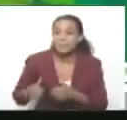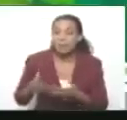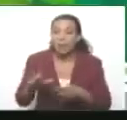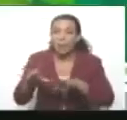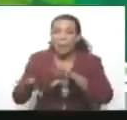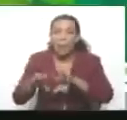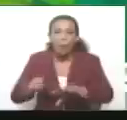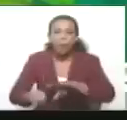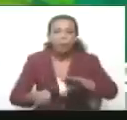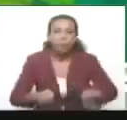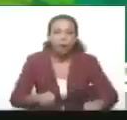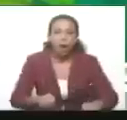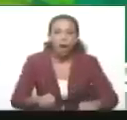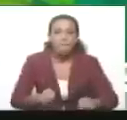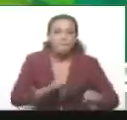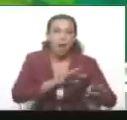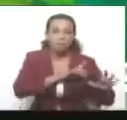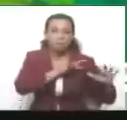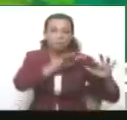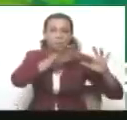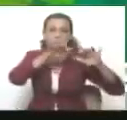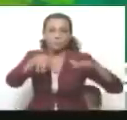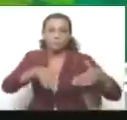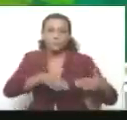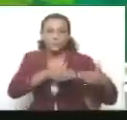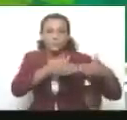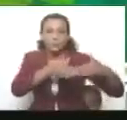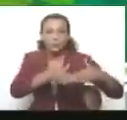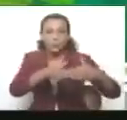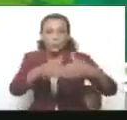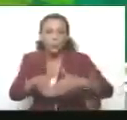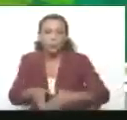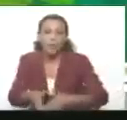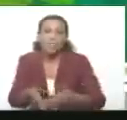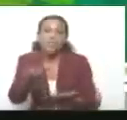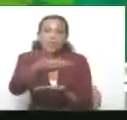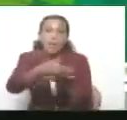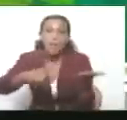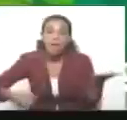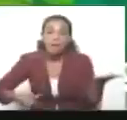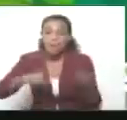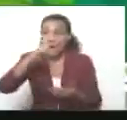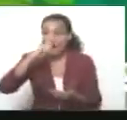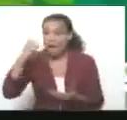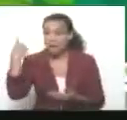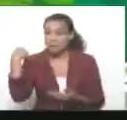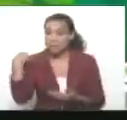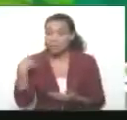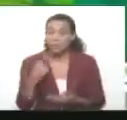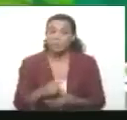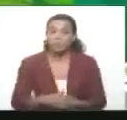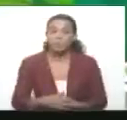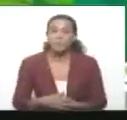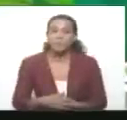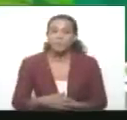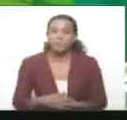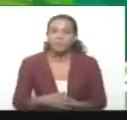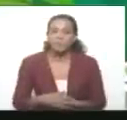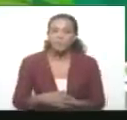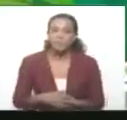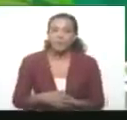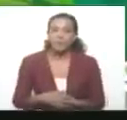para su colonización y se establece lo que en el momento fue